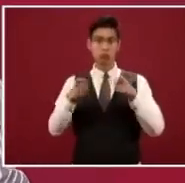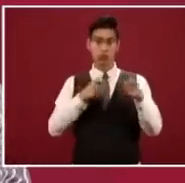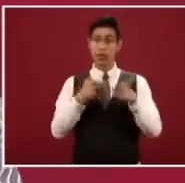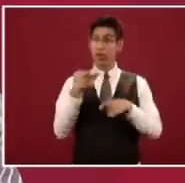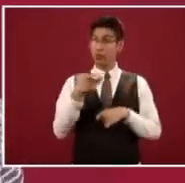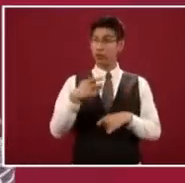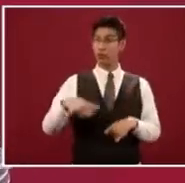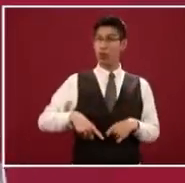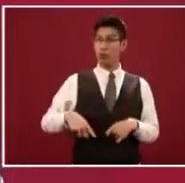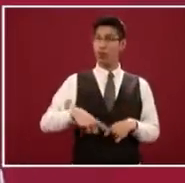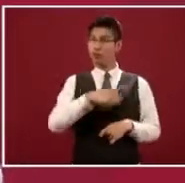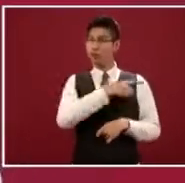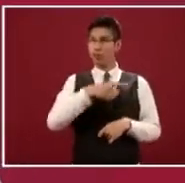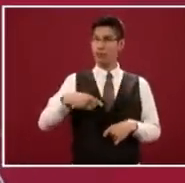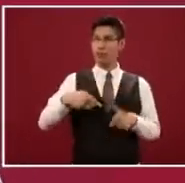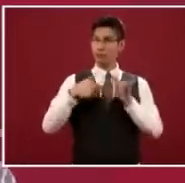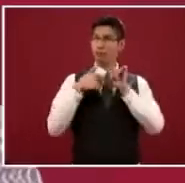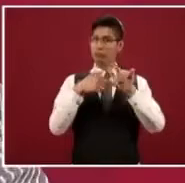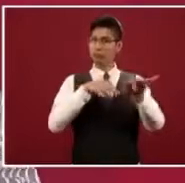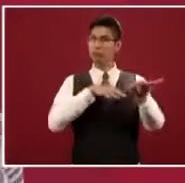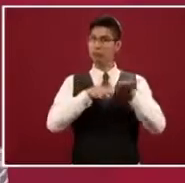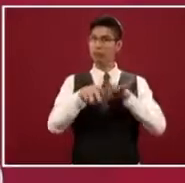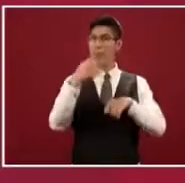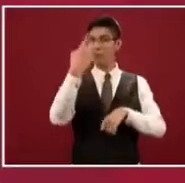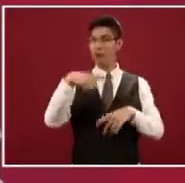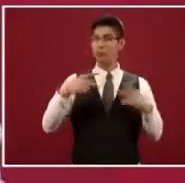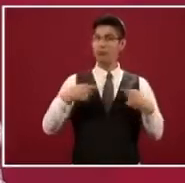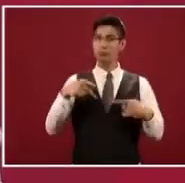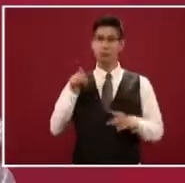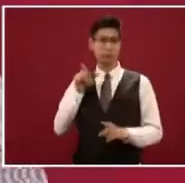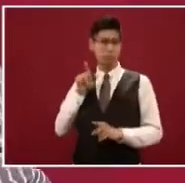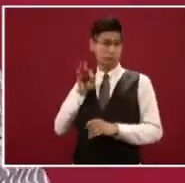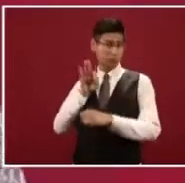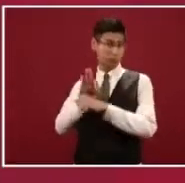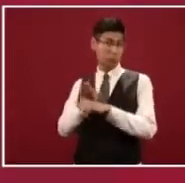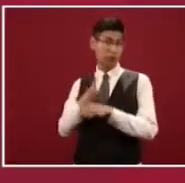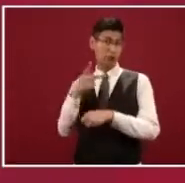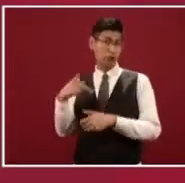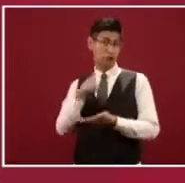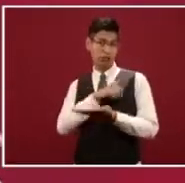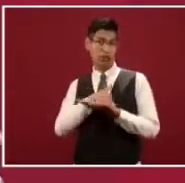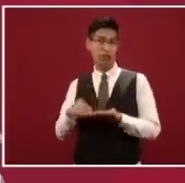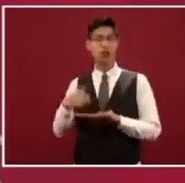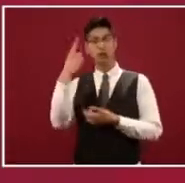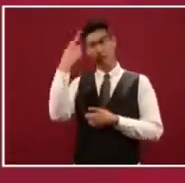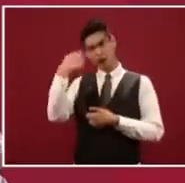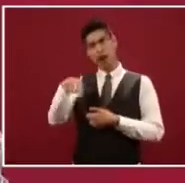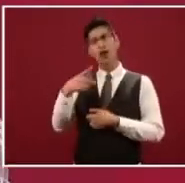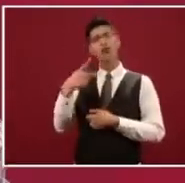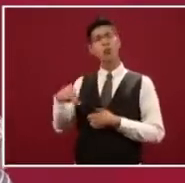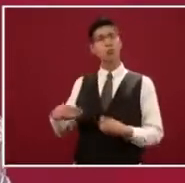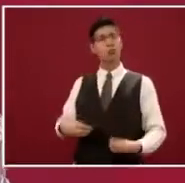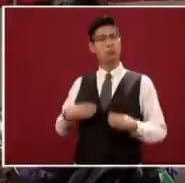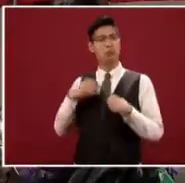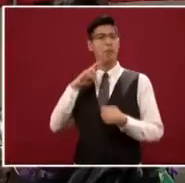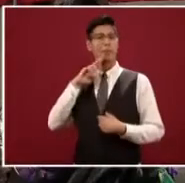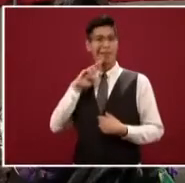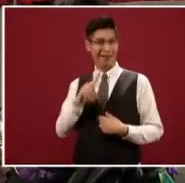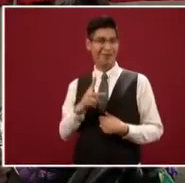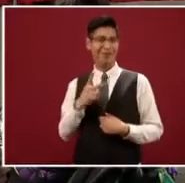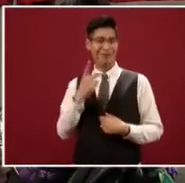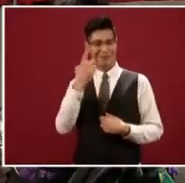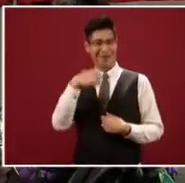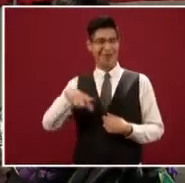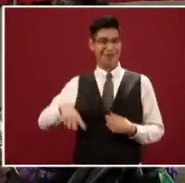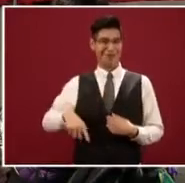compromiso de seguir operando para proteger a los ciudadanos, para garantizar sus derechos, para facilitarles la vida en todo aquello que es